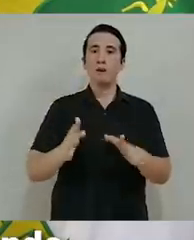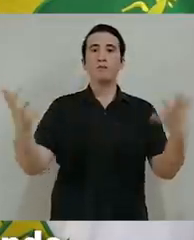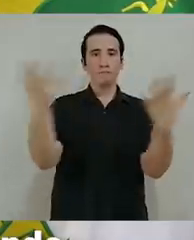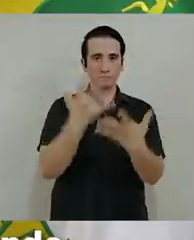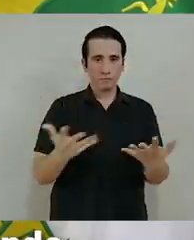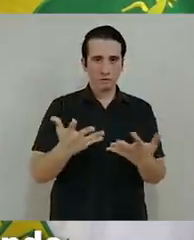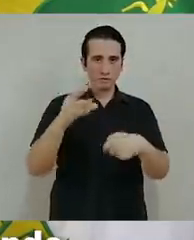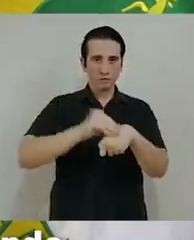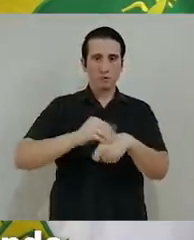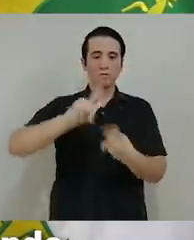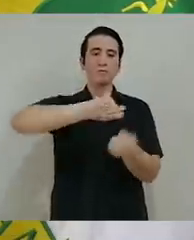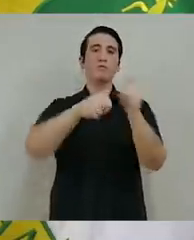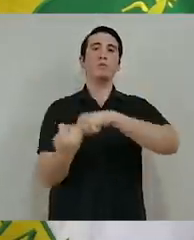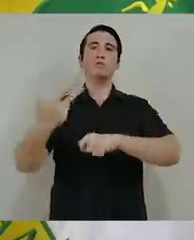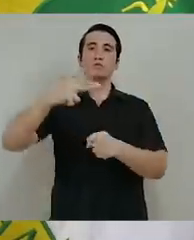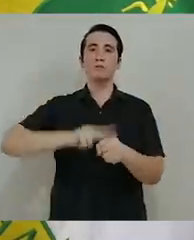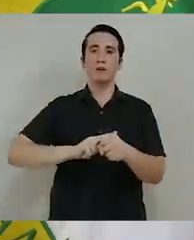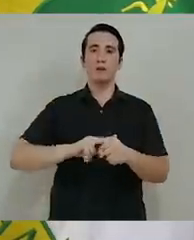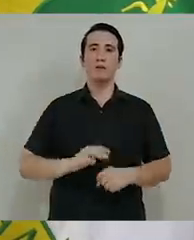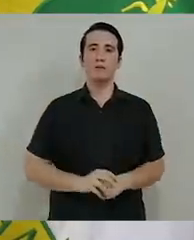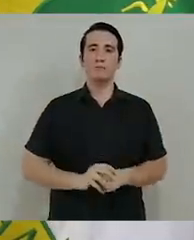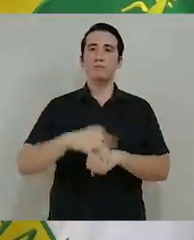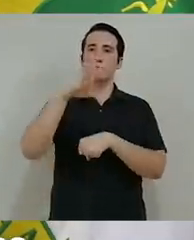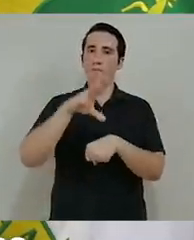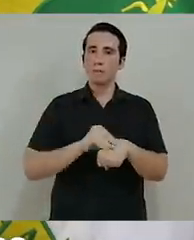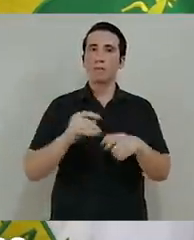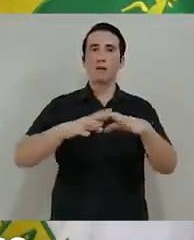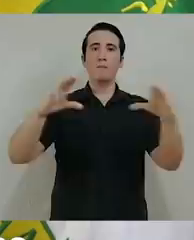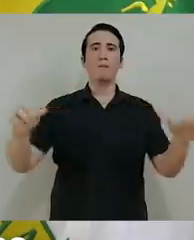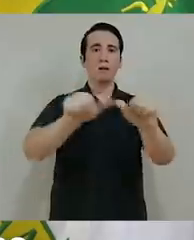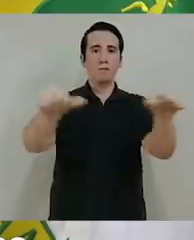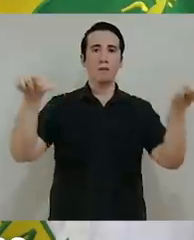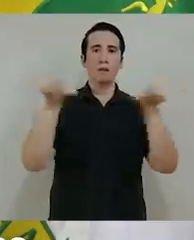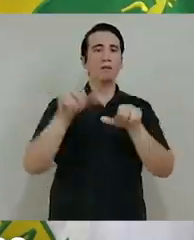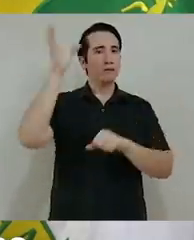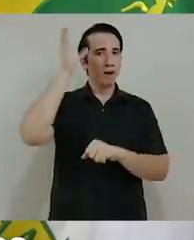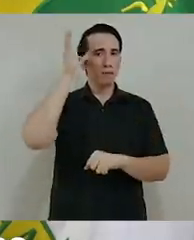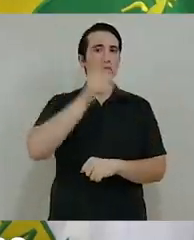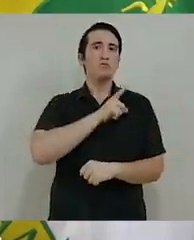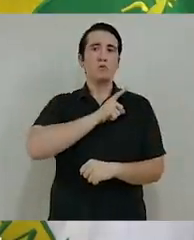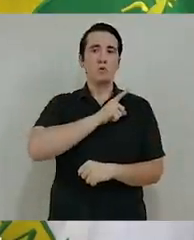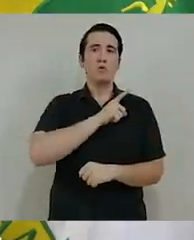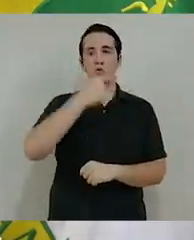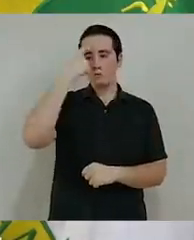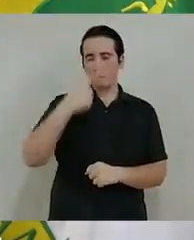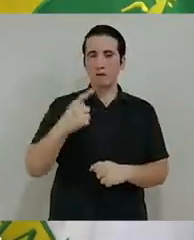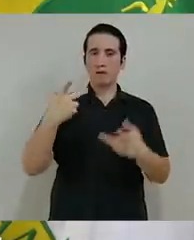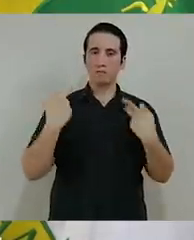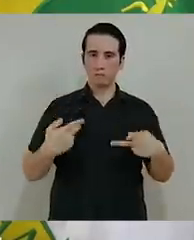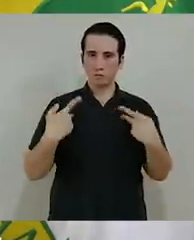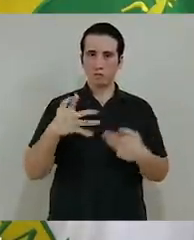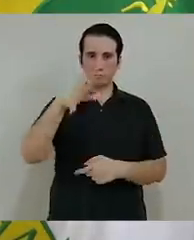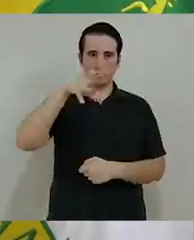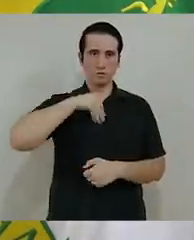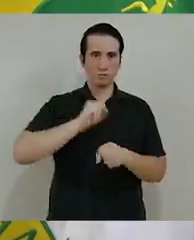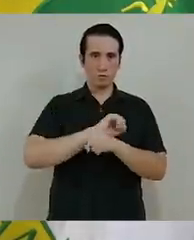quiero informarles que estamos implementando una reconversión hospitalaria que nos permitirá ampliar las áreas y camas exclusivamente habilitadas